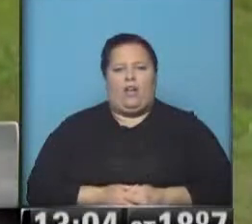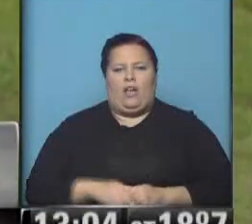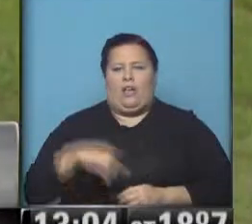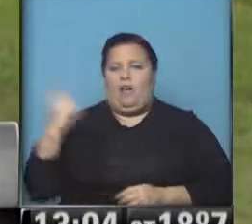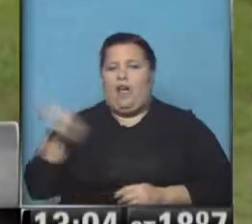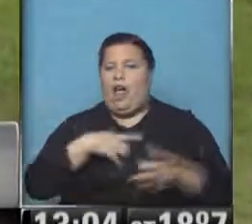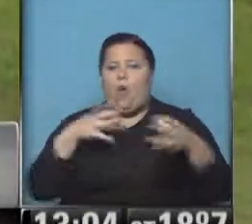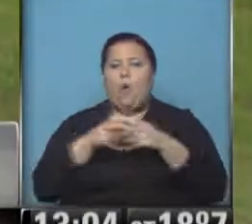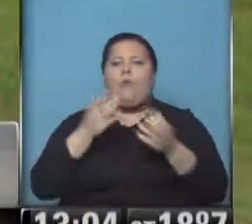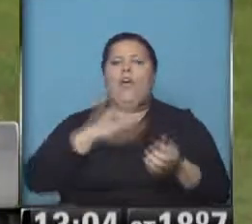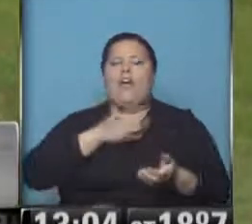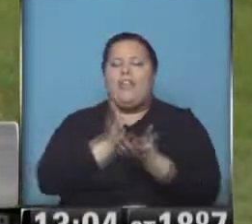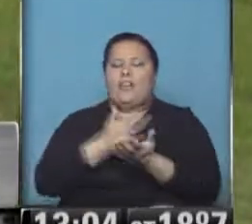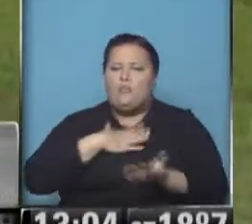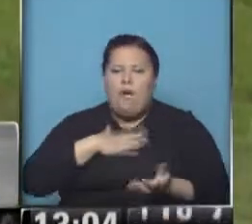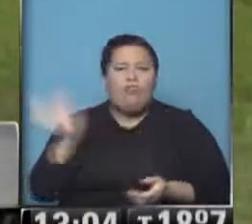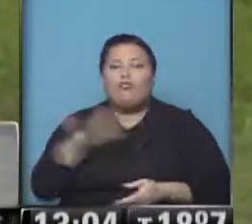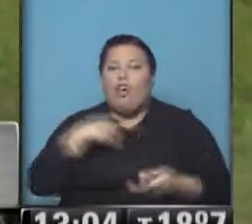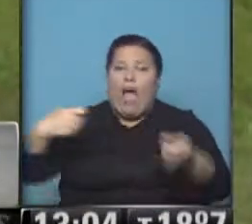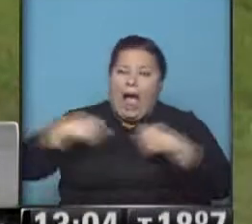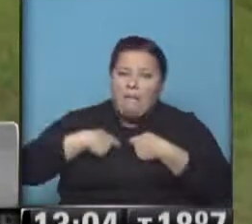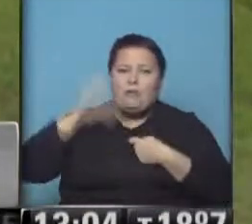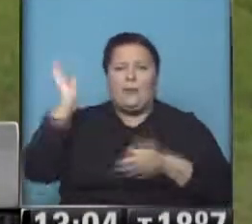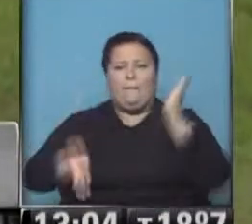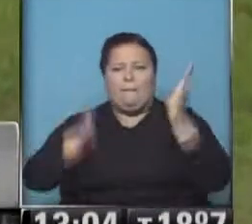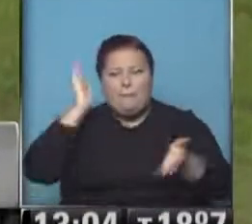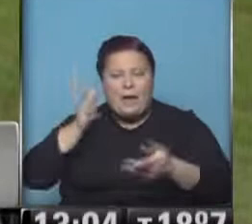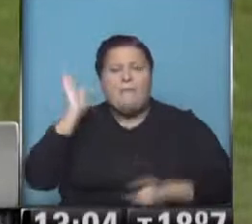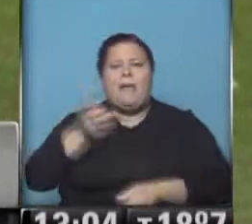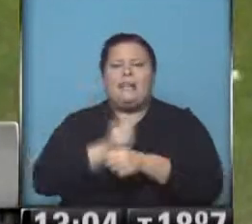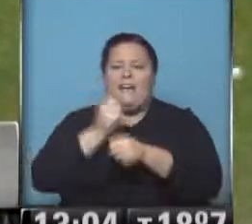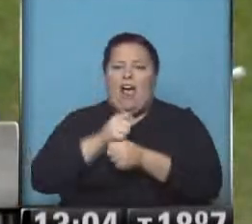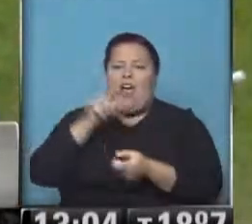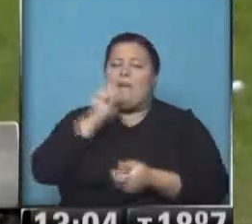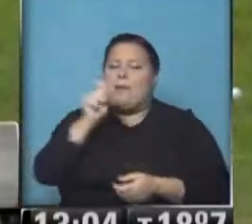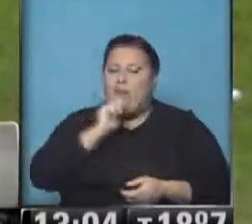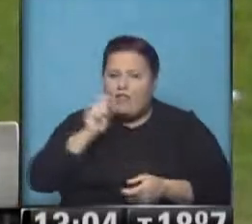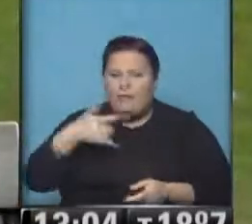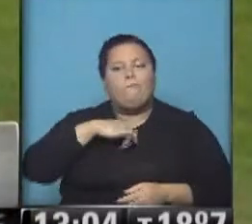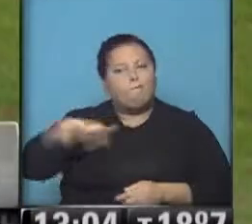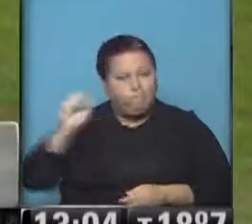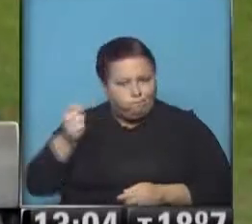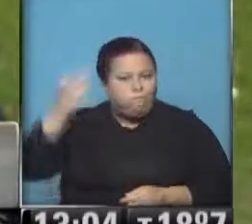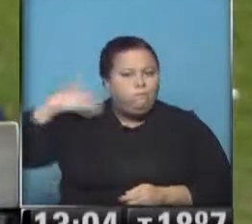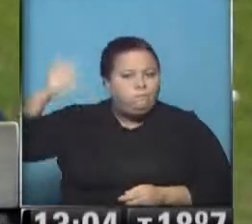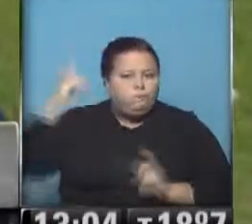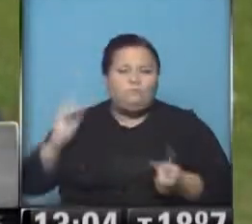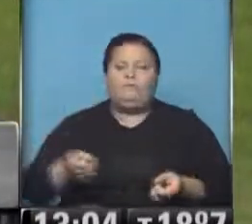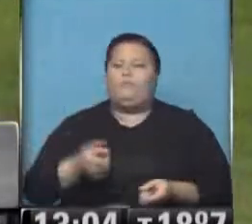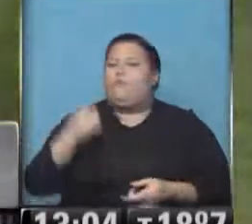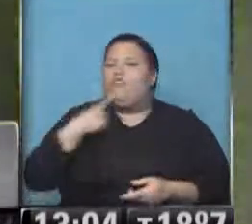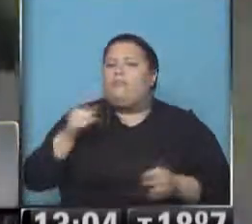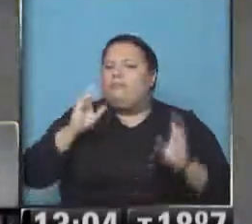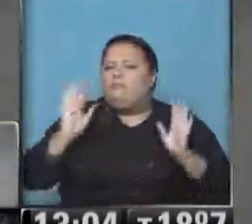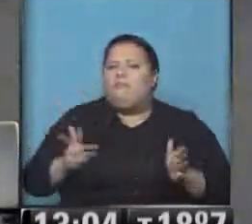a los organismos de derechos humanos, que a todos los que nos están apoyando los golpean. Han golpeado a trabajadores de prensa, nosotros ya lo hemos denunciado en anteriores cortes. No miden lo que